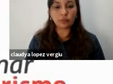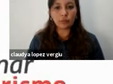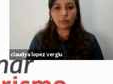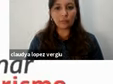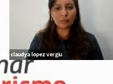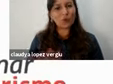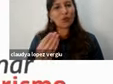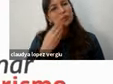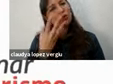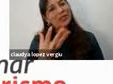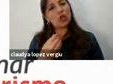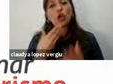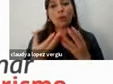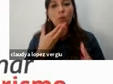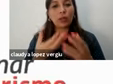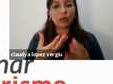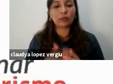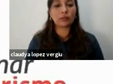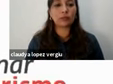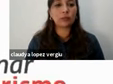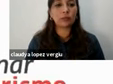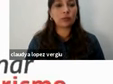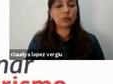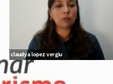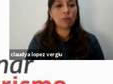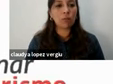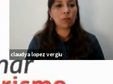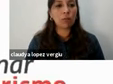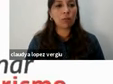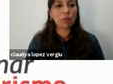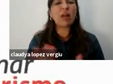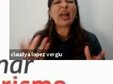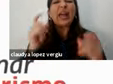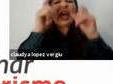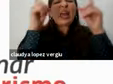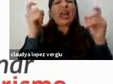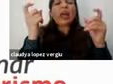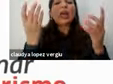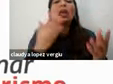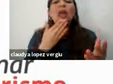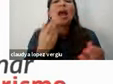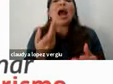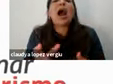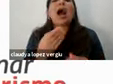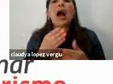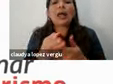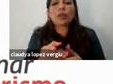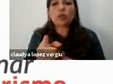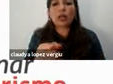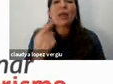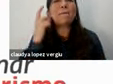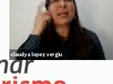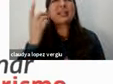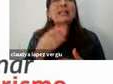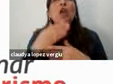Qué interesante. Y Uciela, ¿qué acciones están realizando o piensan